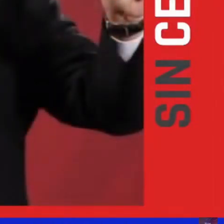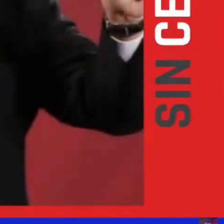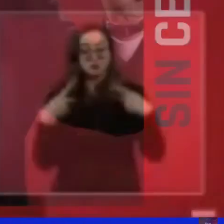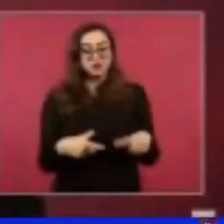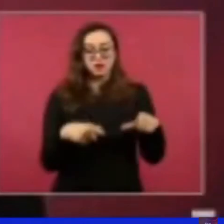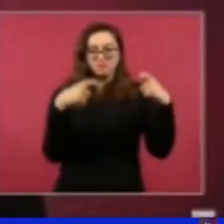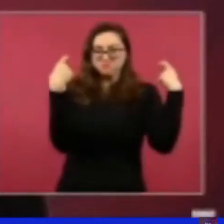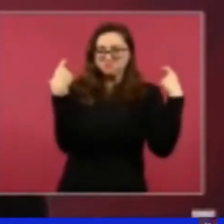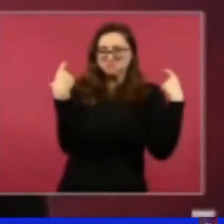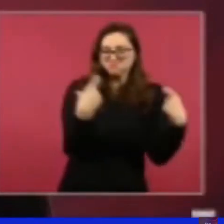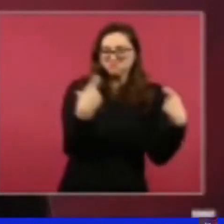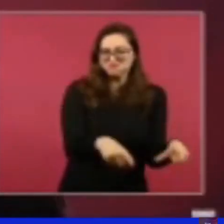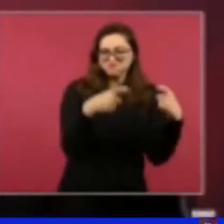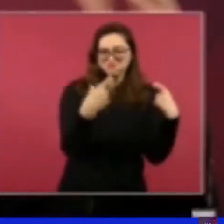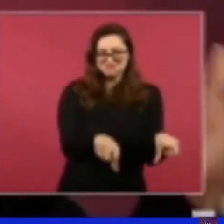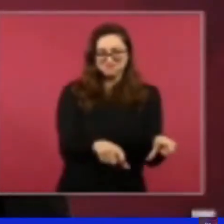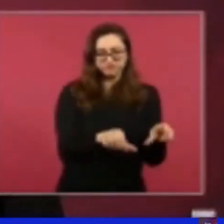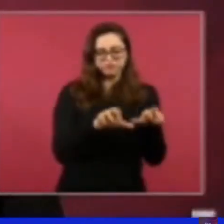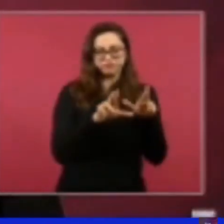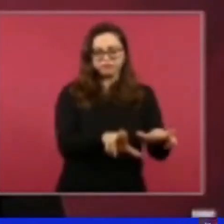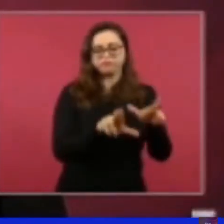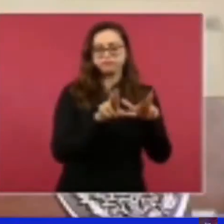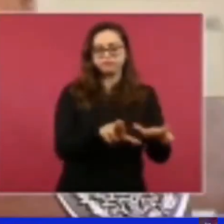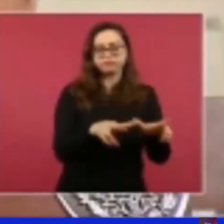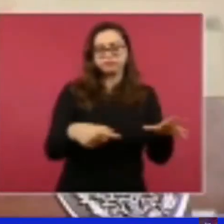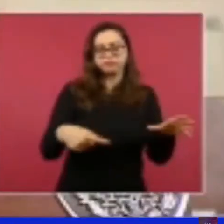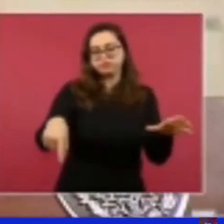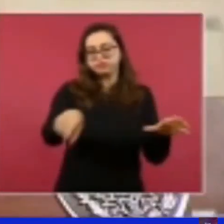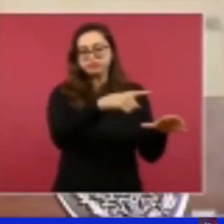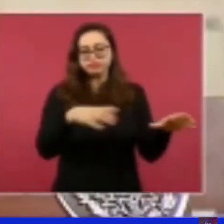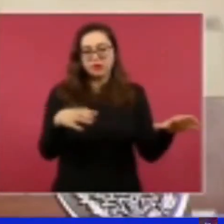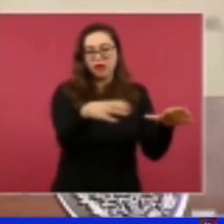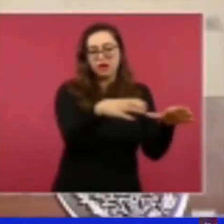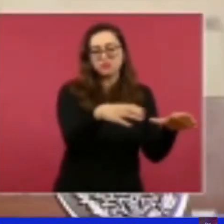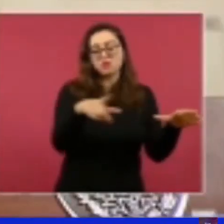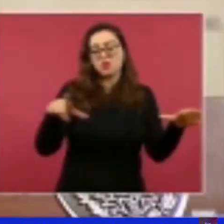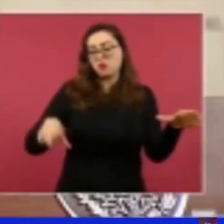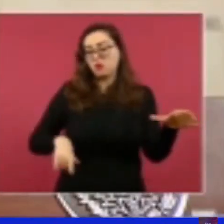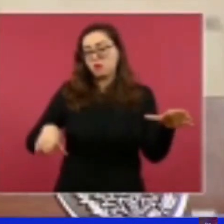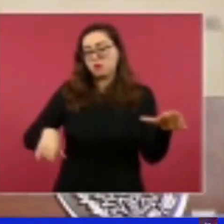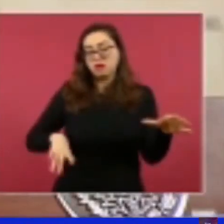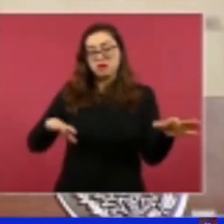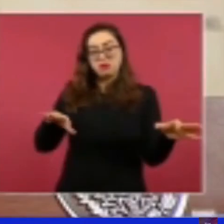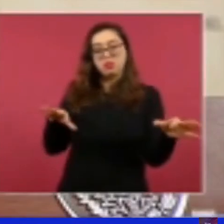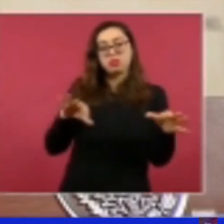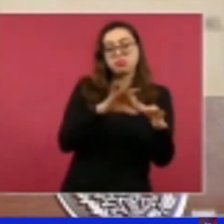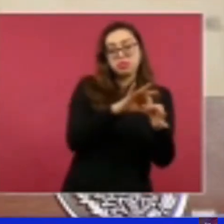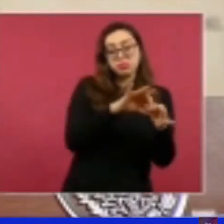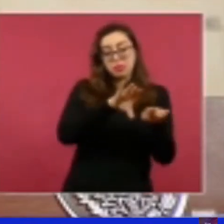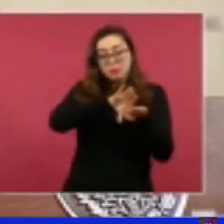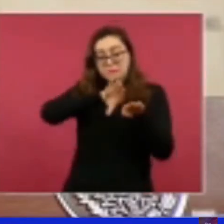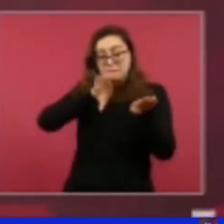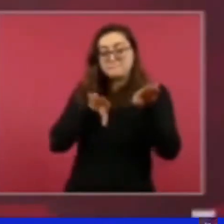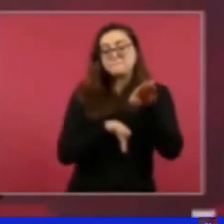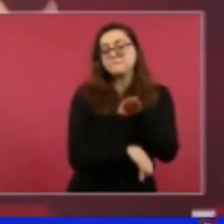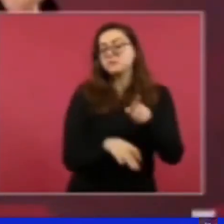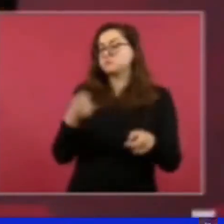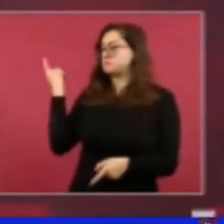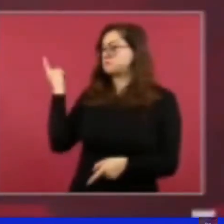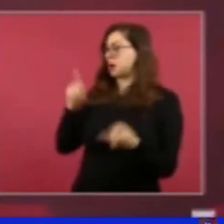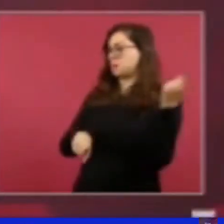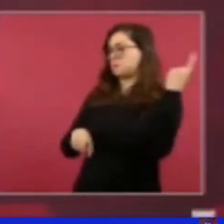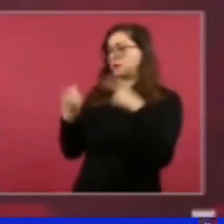Suprema Corte? Señaló con respecto a la actitud de la ministra. Precisamente Jesús Ramírez Cuevas, vocero del presidente Andrés Manuel